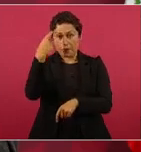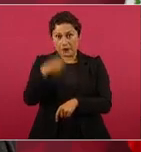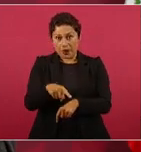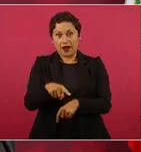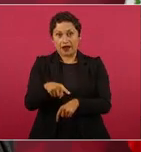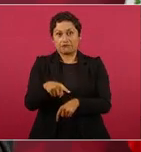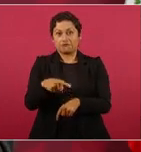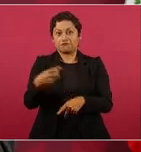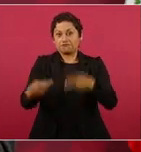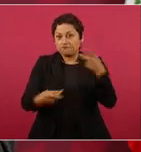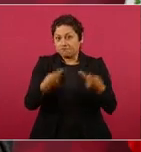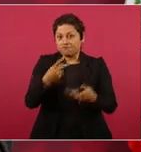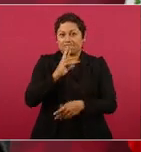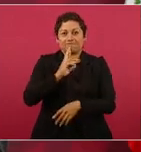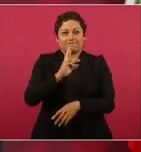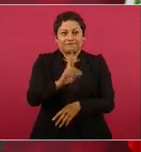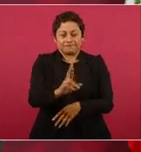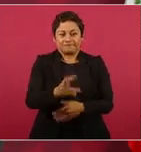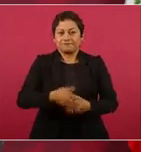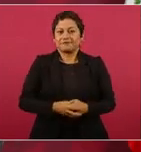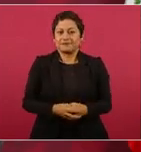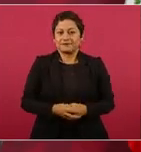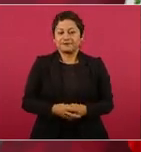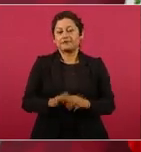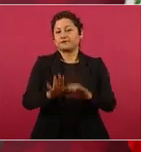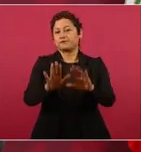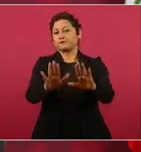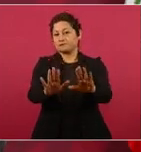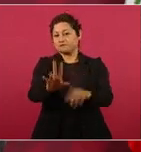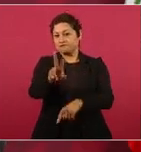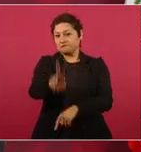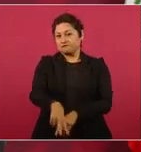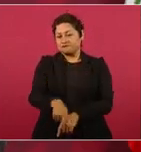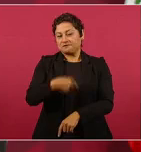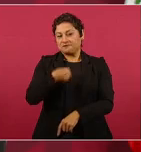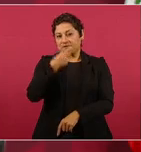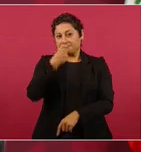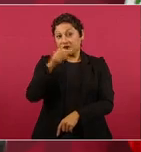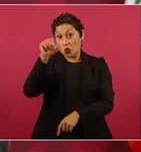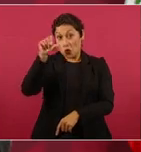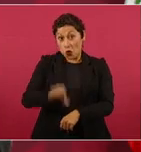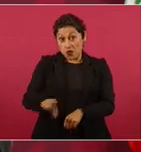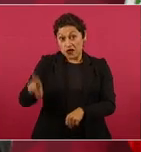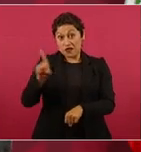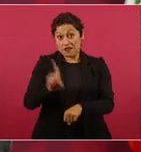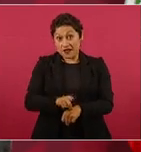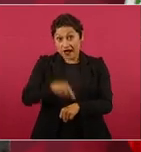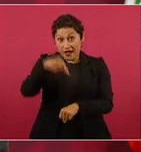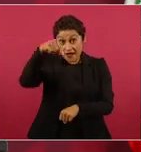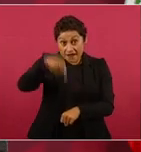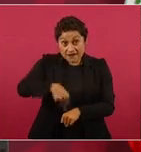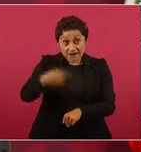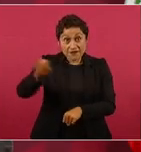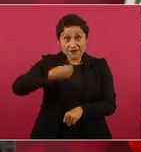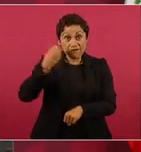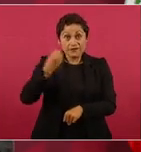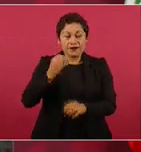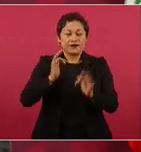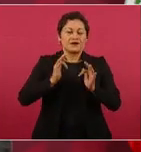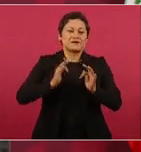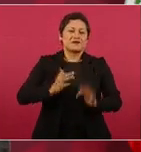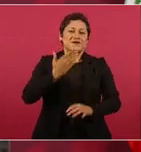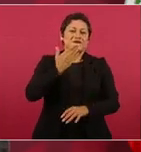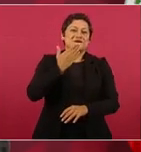preguntas. Les aseguro que la vamos a pasar muy bien y todos los que ven